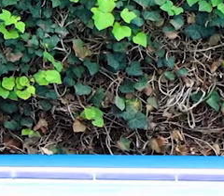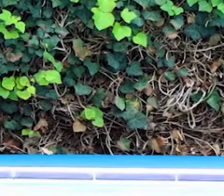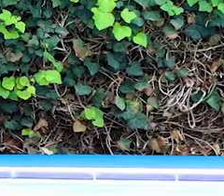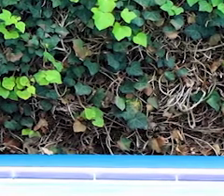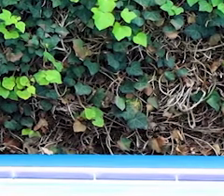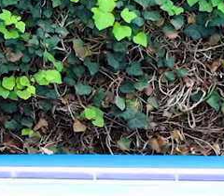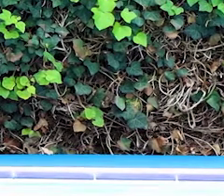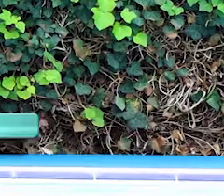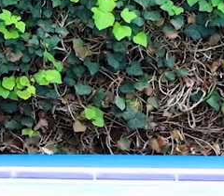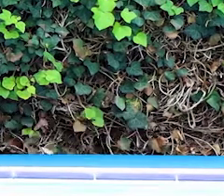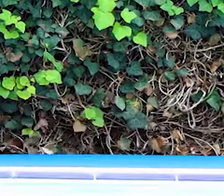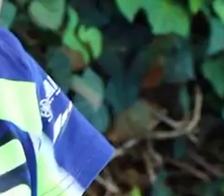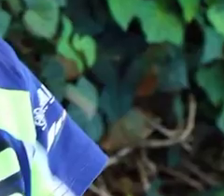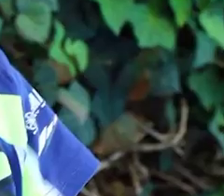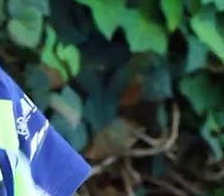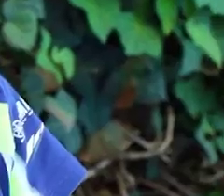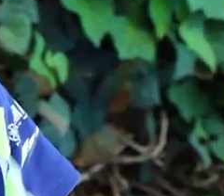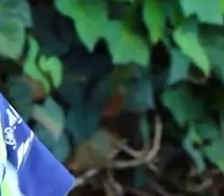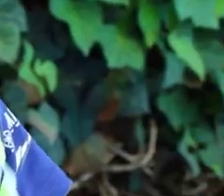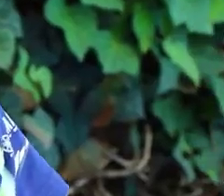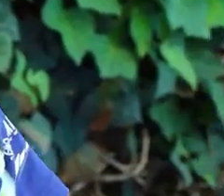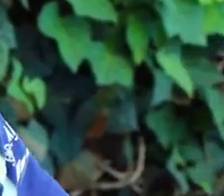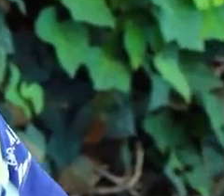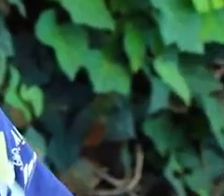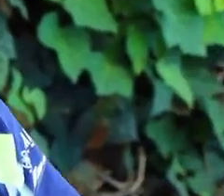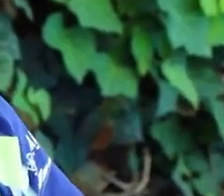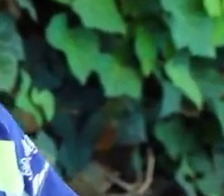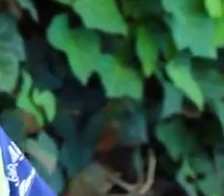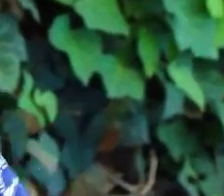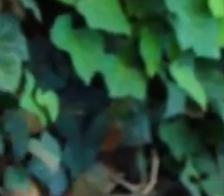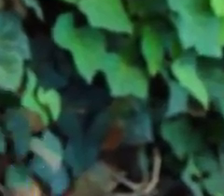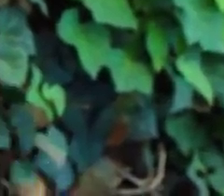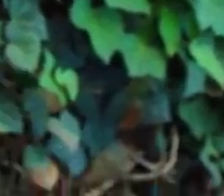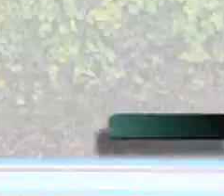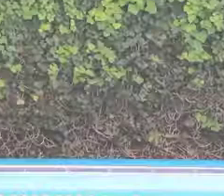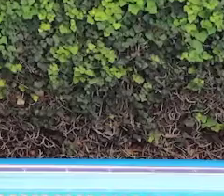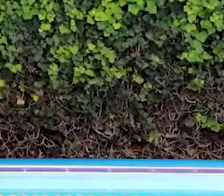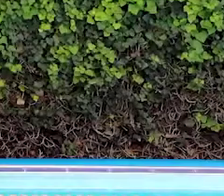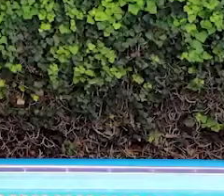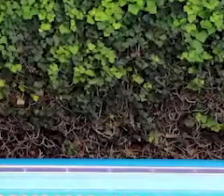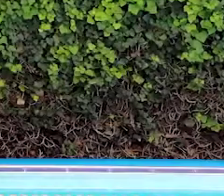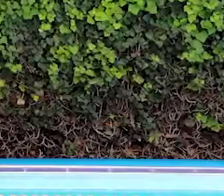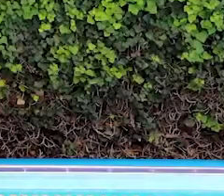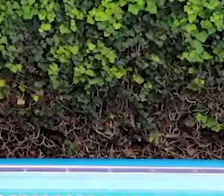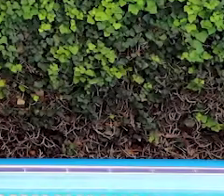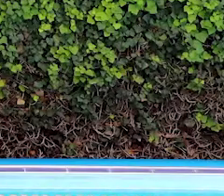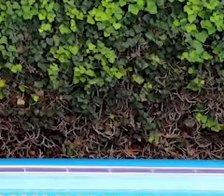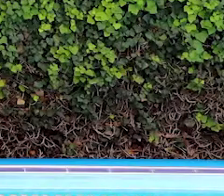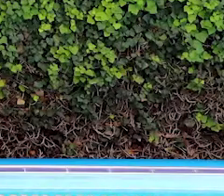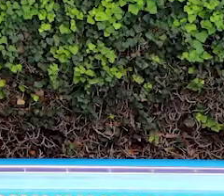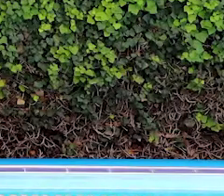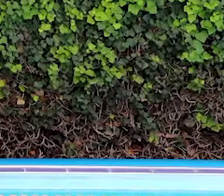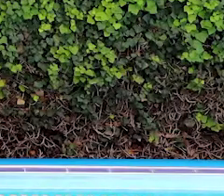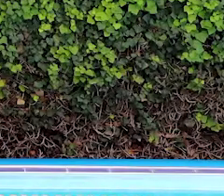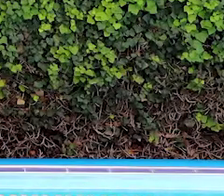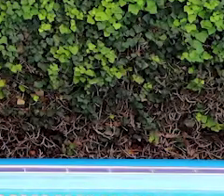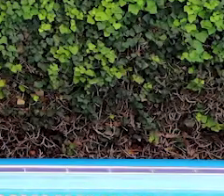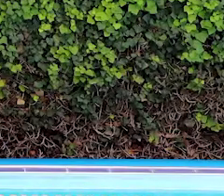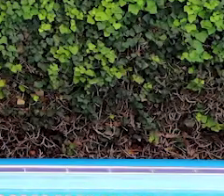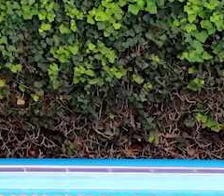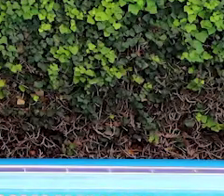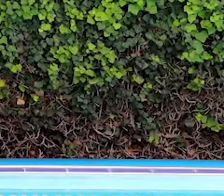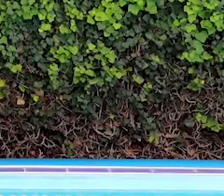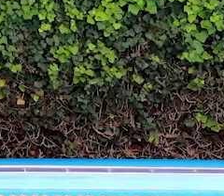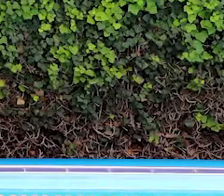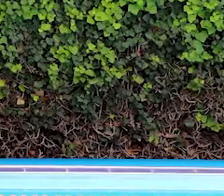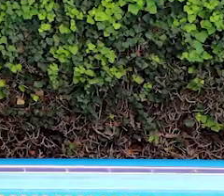exhalamos, respiramos, exhalamos. Vamos a trabajar un ejercicio de coordinación que se llama caperuza.